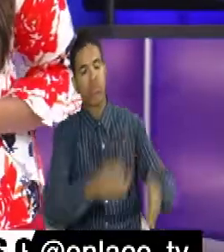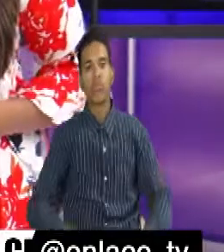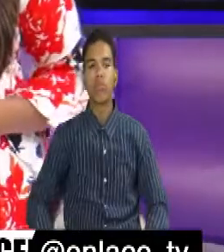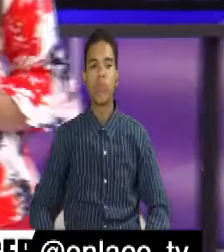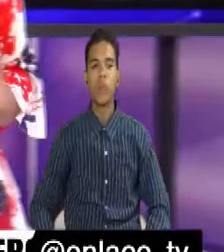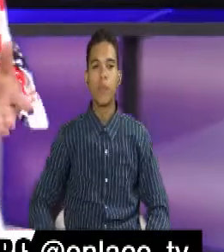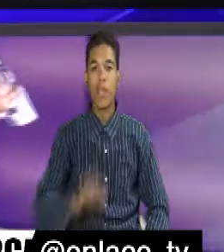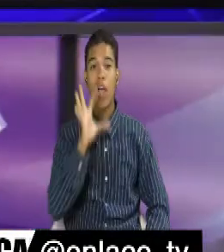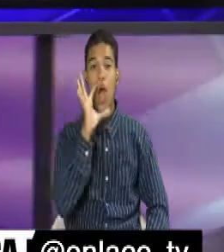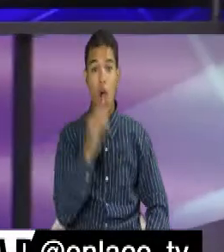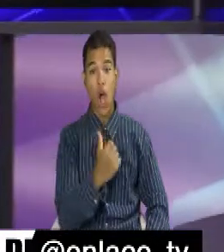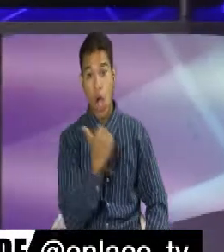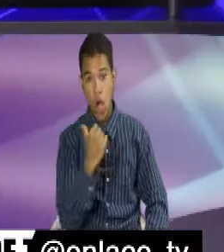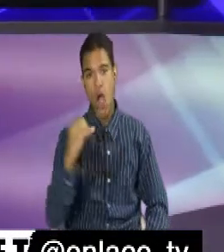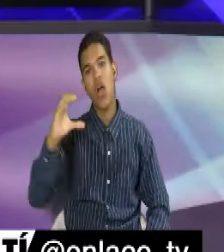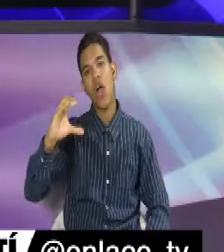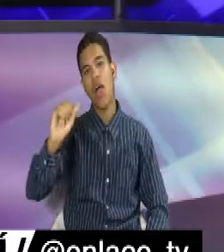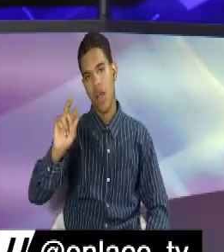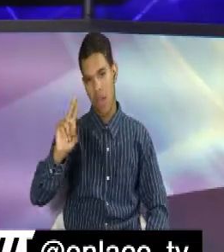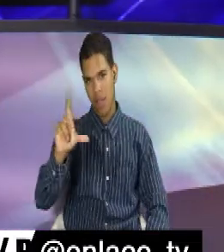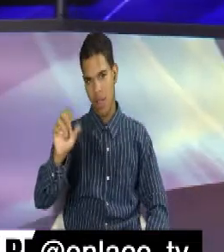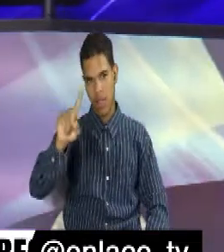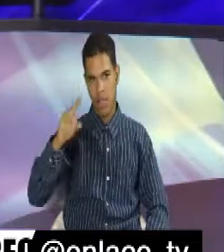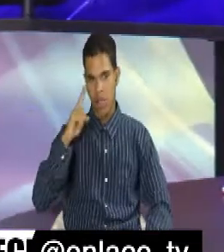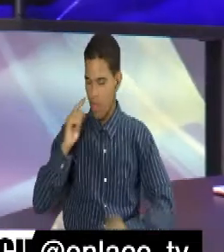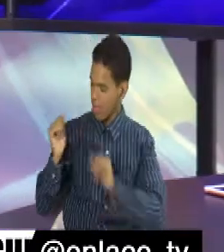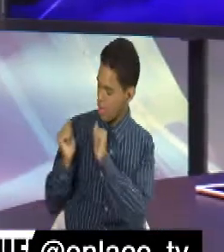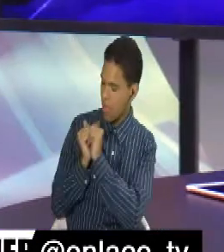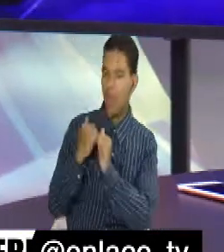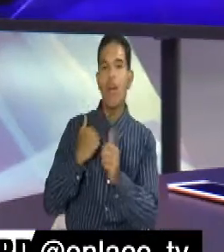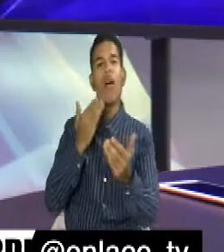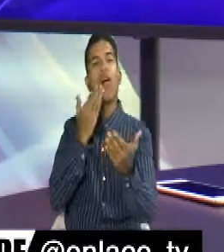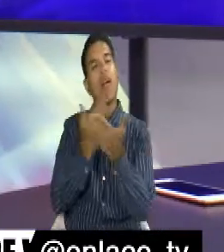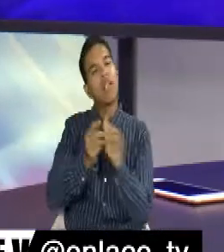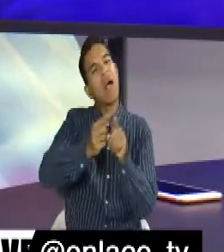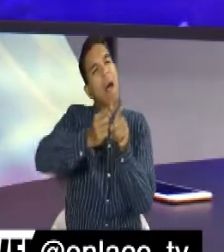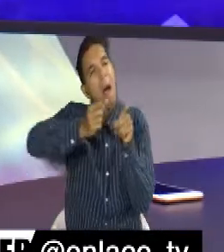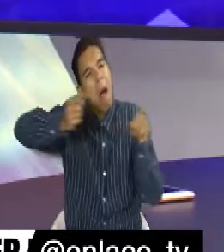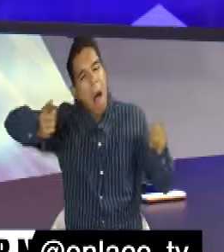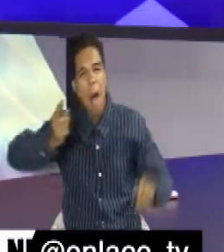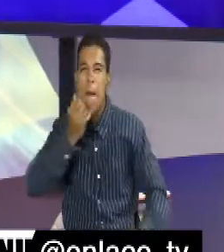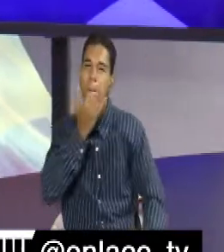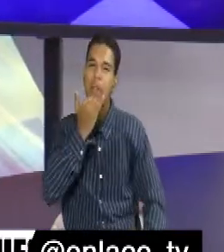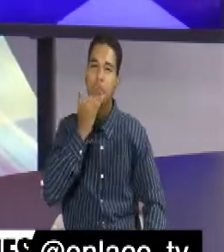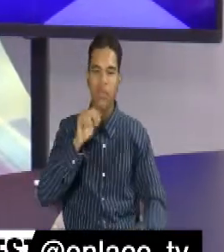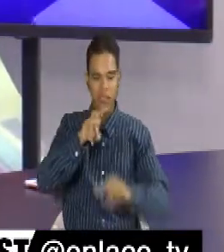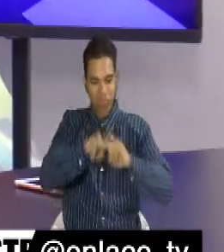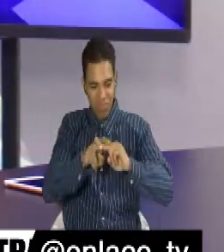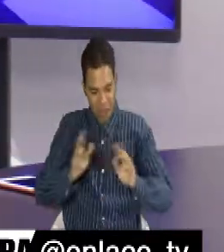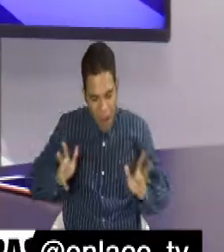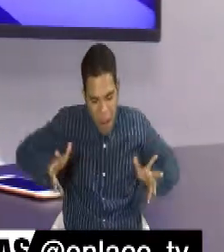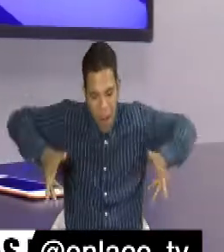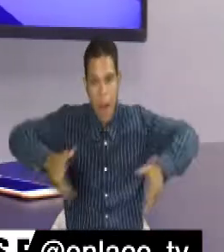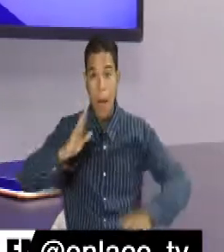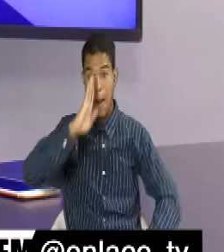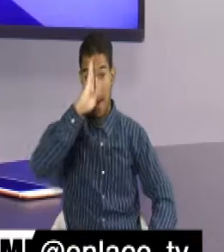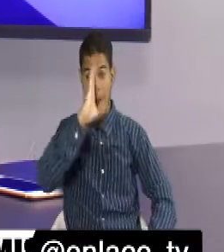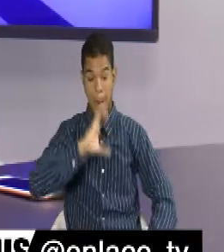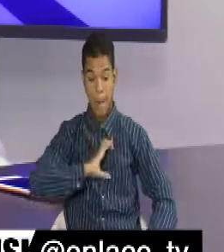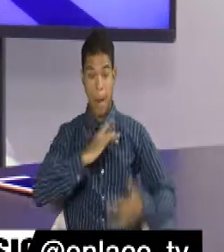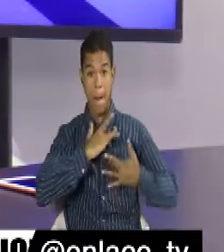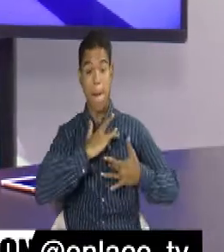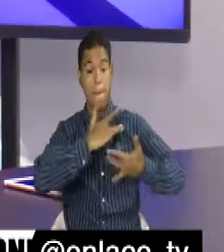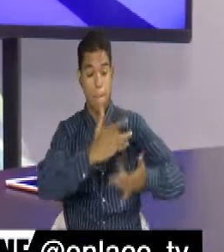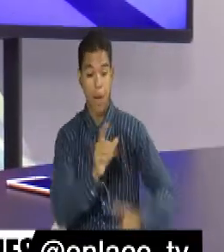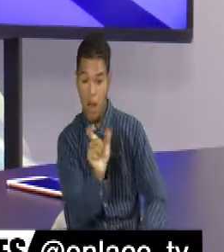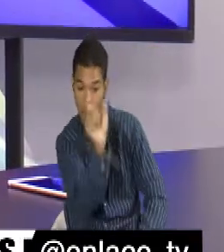Mauricio, gracias por haber estado con nosotros aquí para contarnos detalles de esta silla de ruedas que entregó la Policía Nacional a un beneficiario,